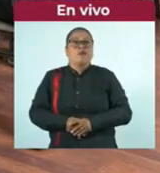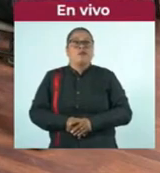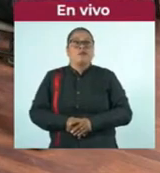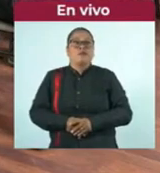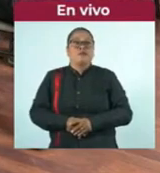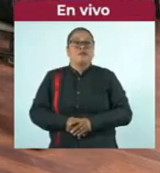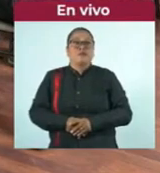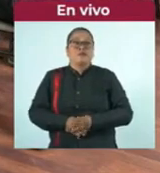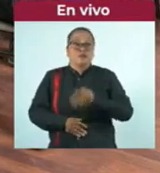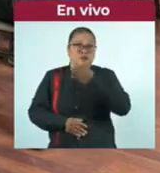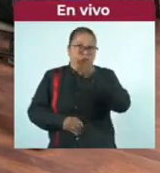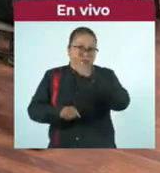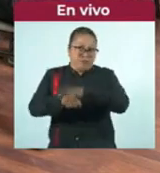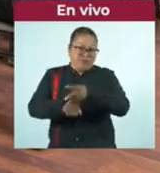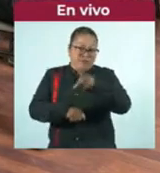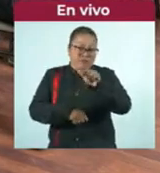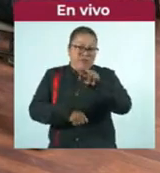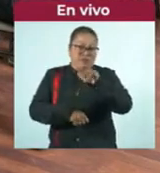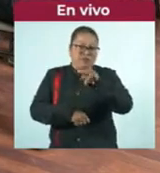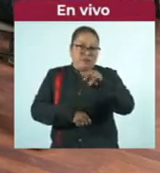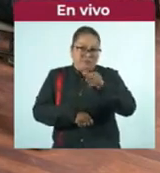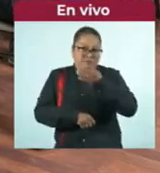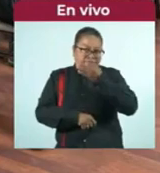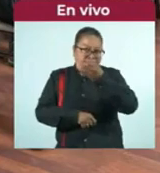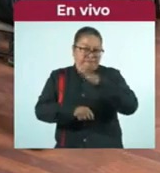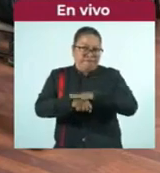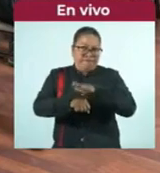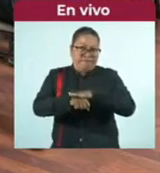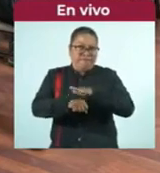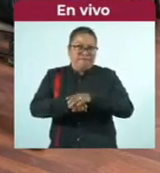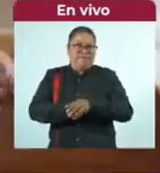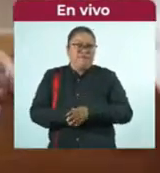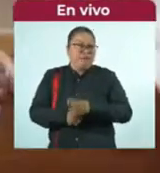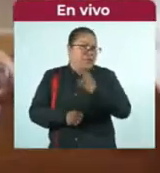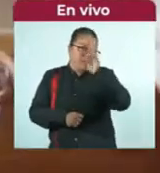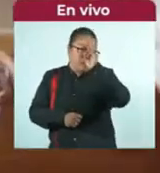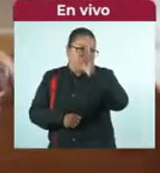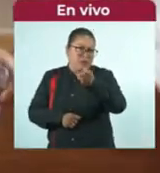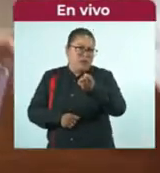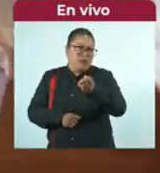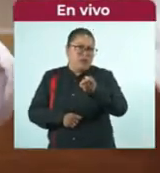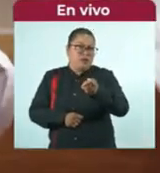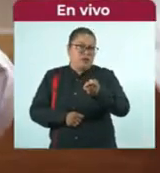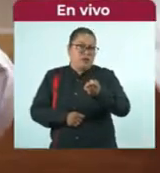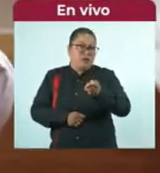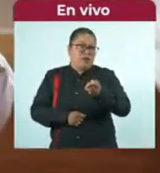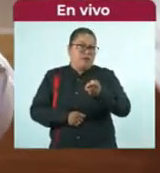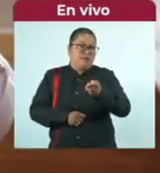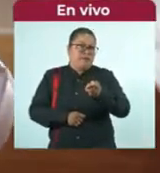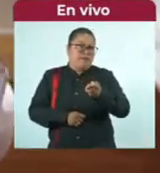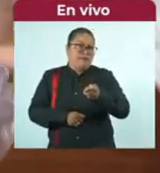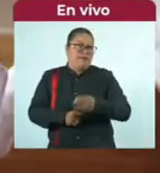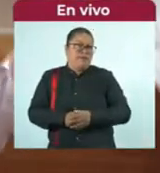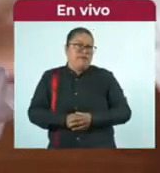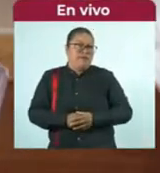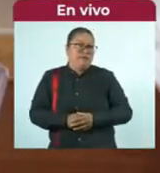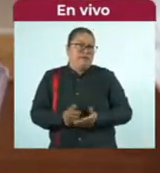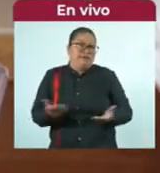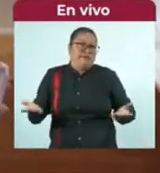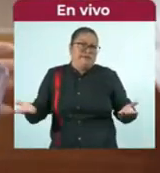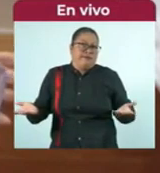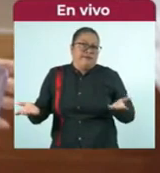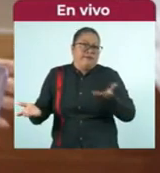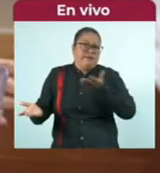Pero te adelanto, Karina, o les adelanto, prohibido prohibir, no